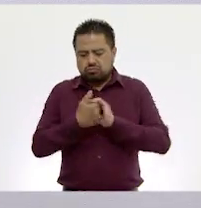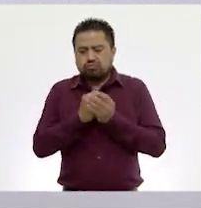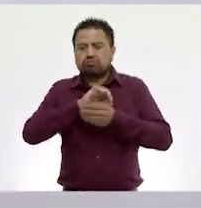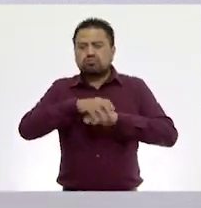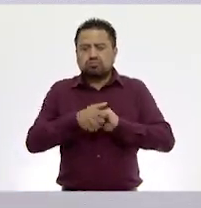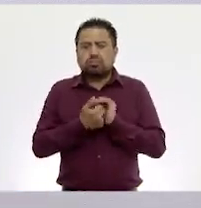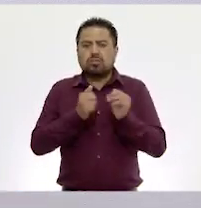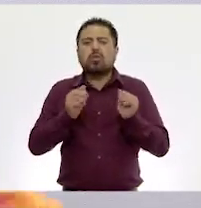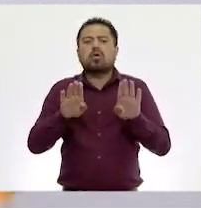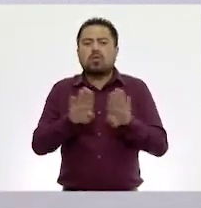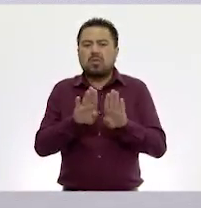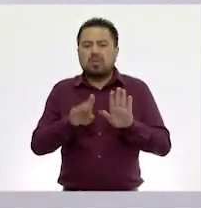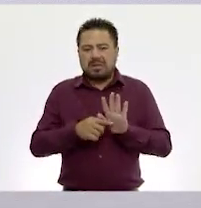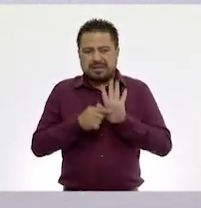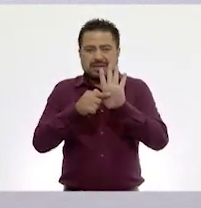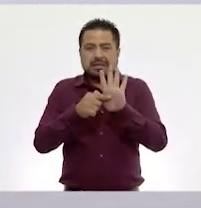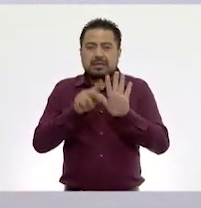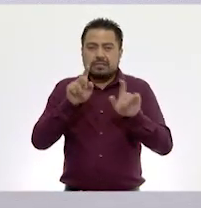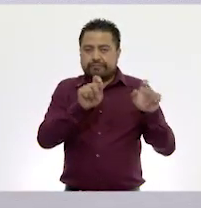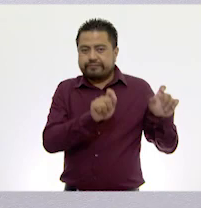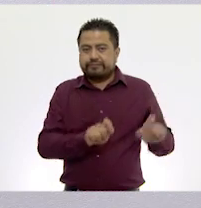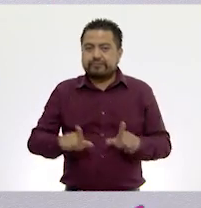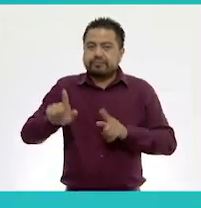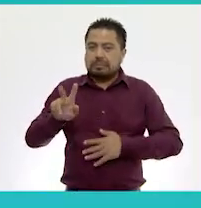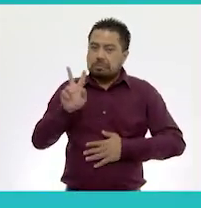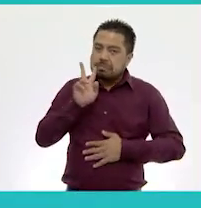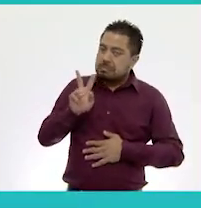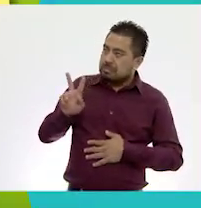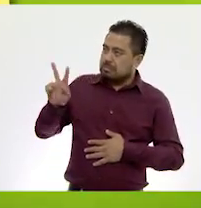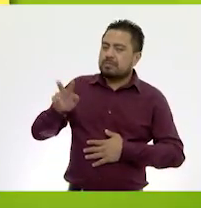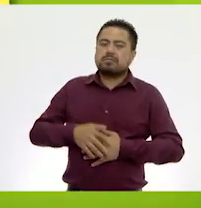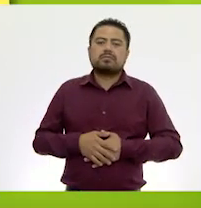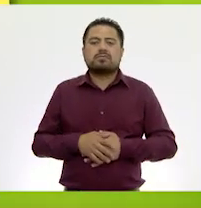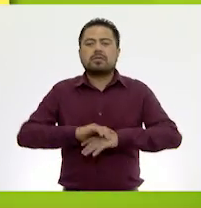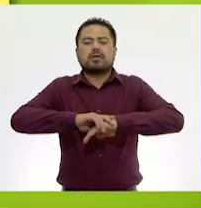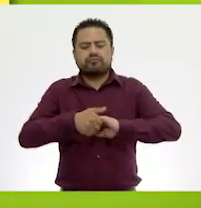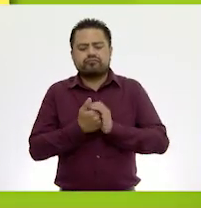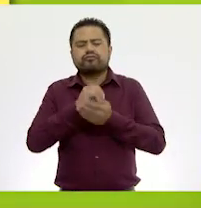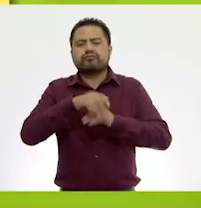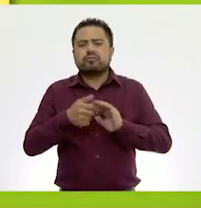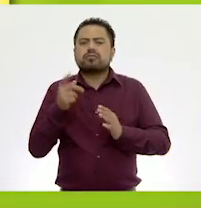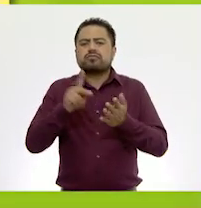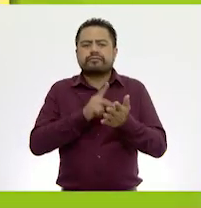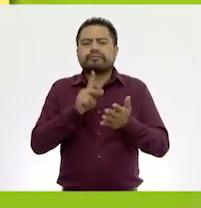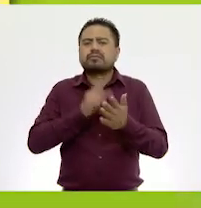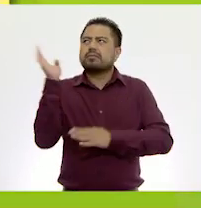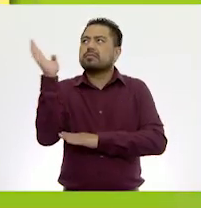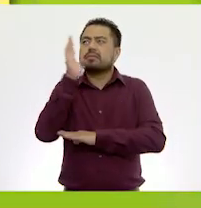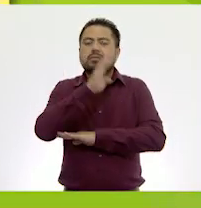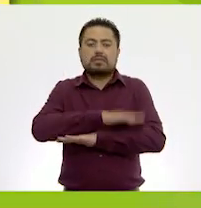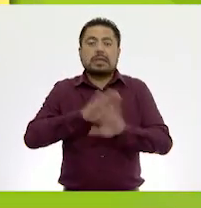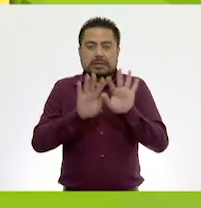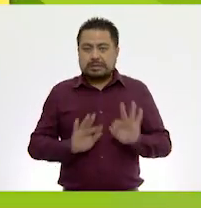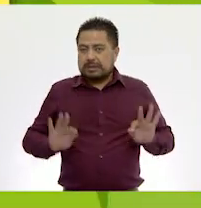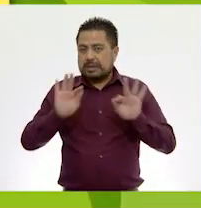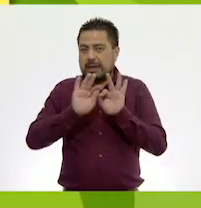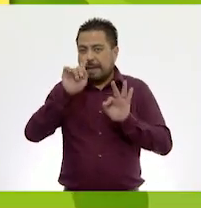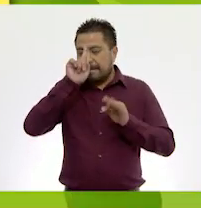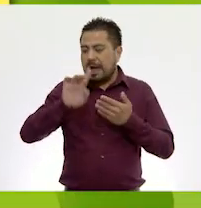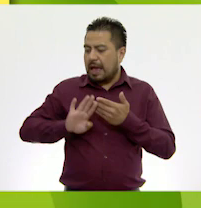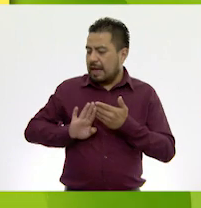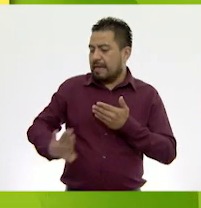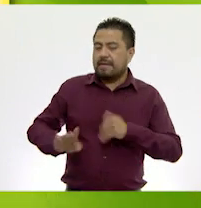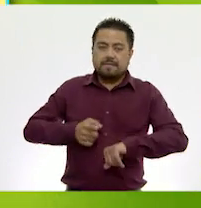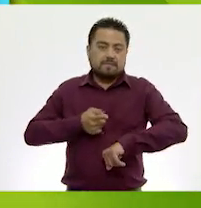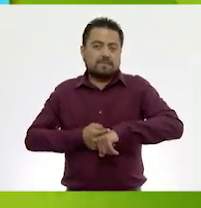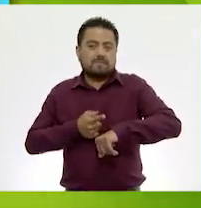manos como se muestra en la siguiente cápsula. Lavarnos las manos varias veces al día es importante para prevenir